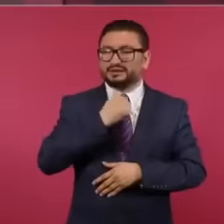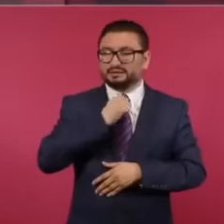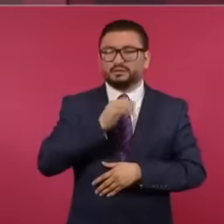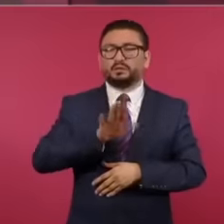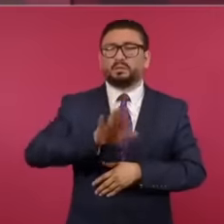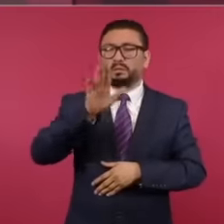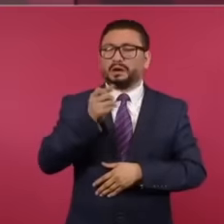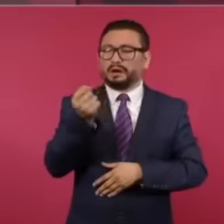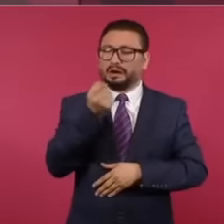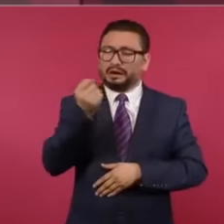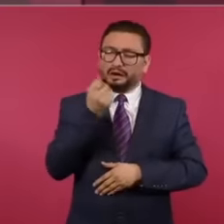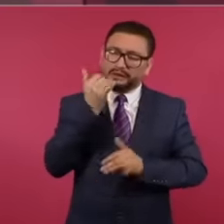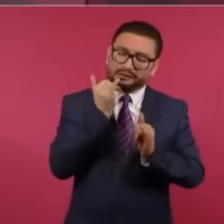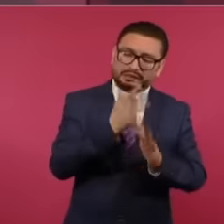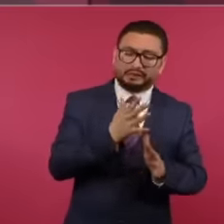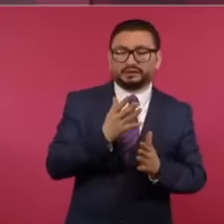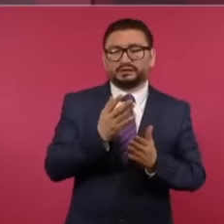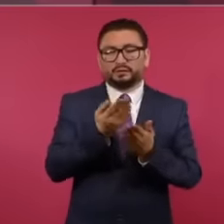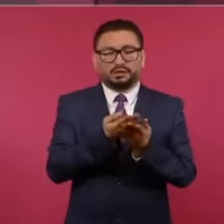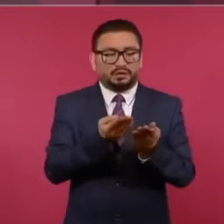marcadas.